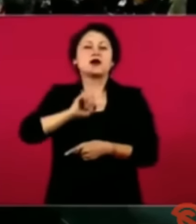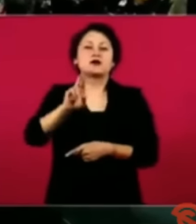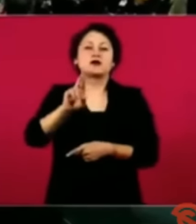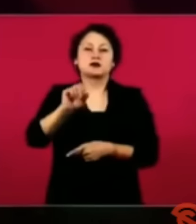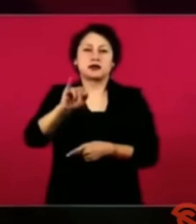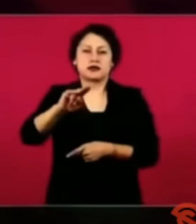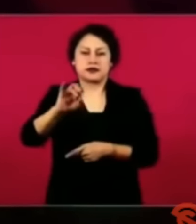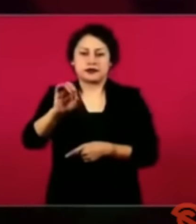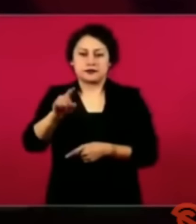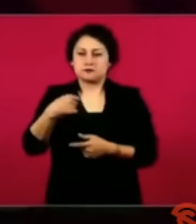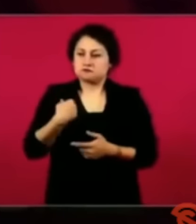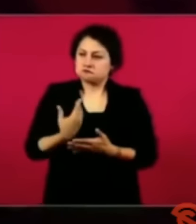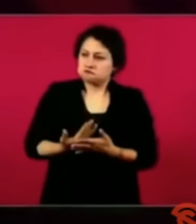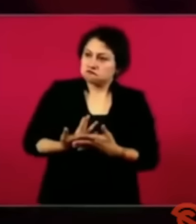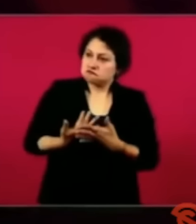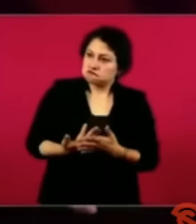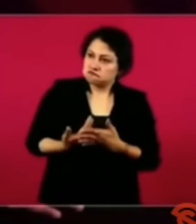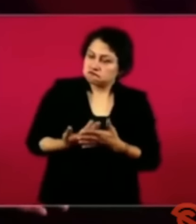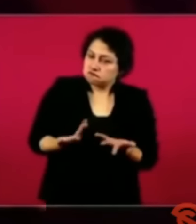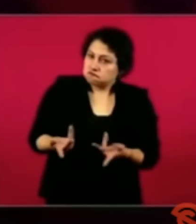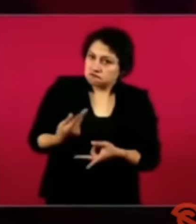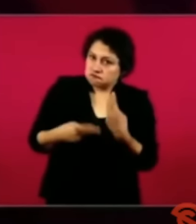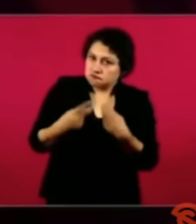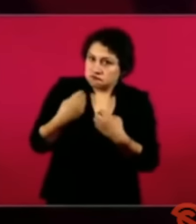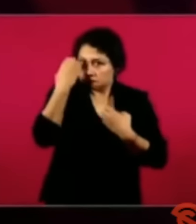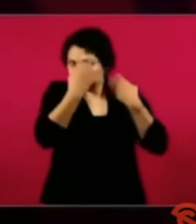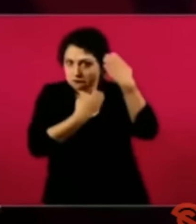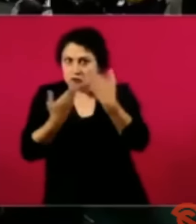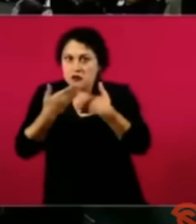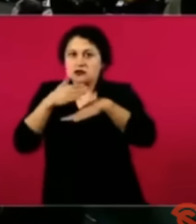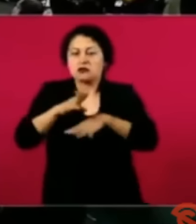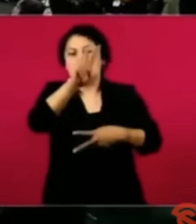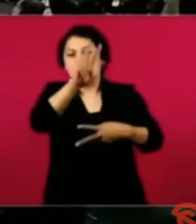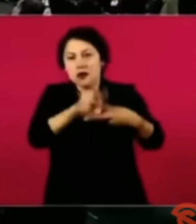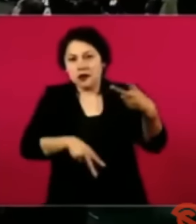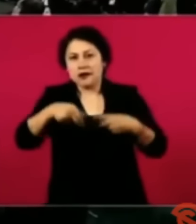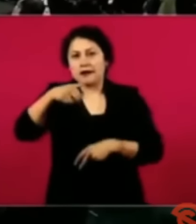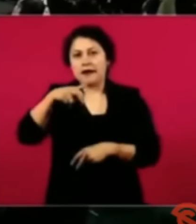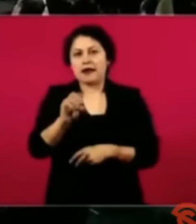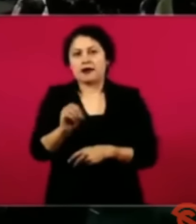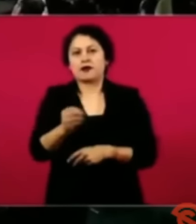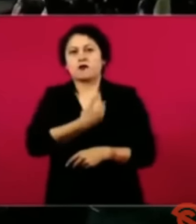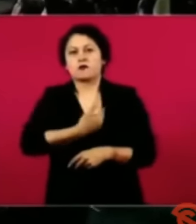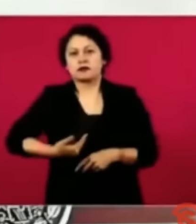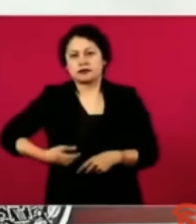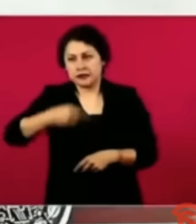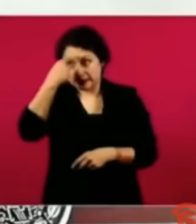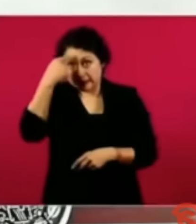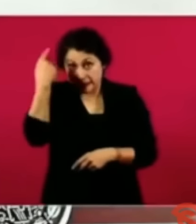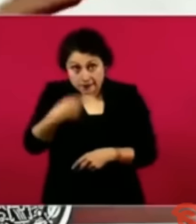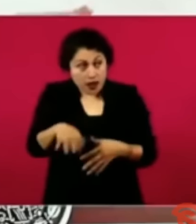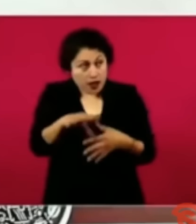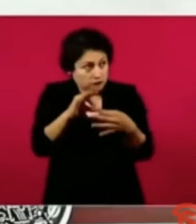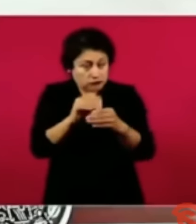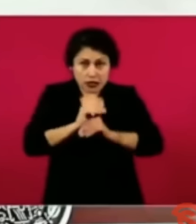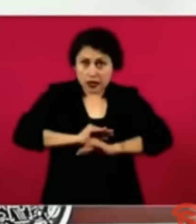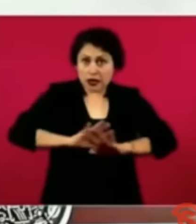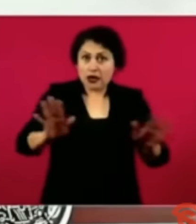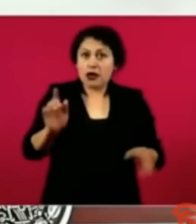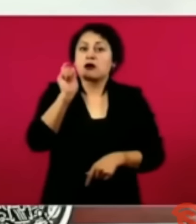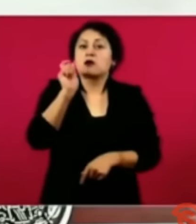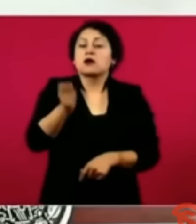esperando que haga un análisis también de lo de narcopresidente, para dejarnos claro que también a ese